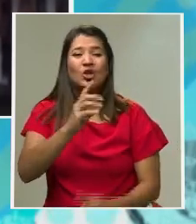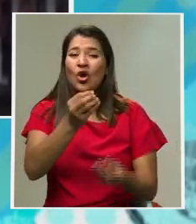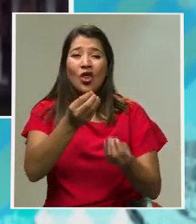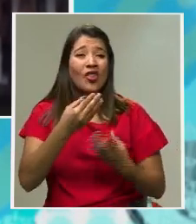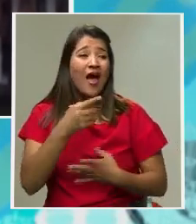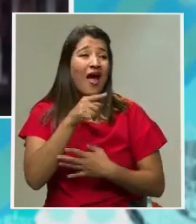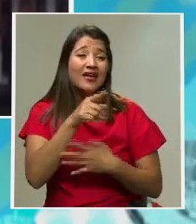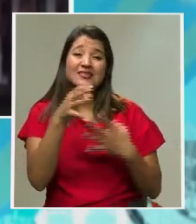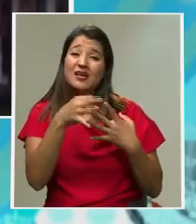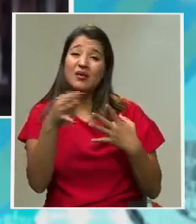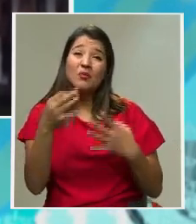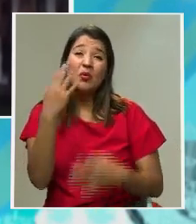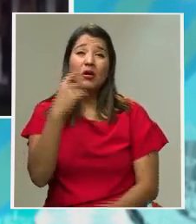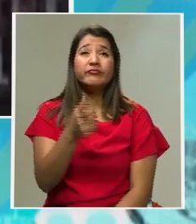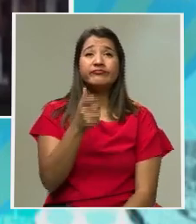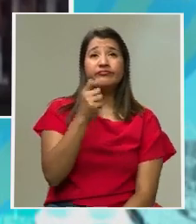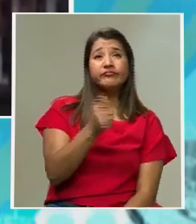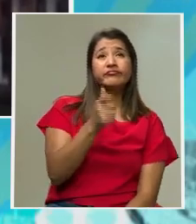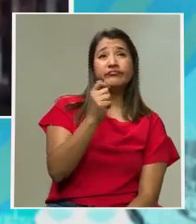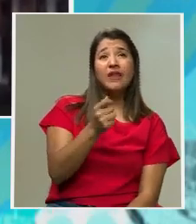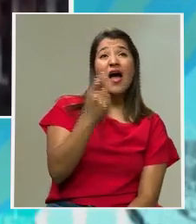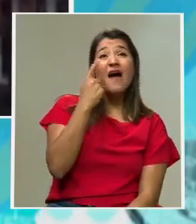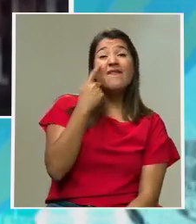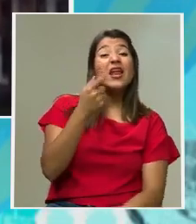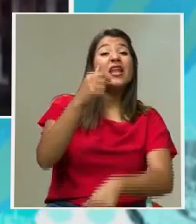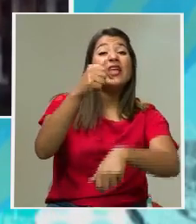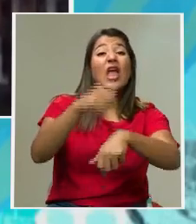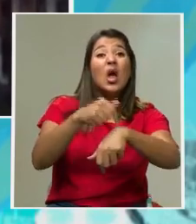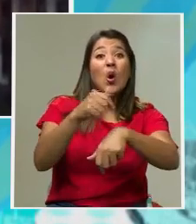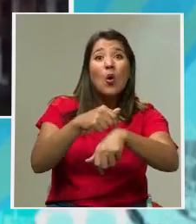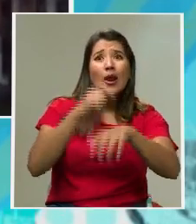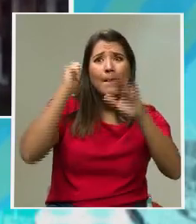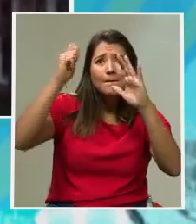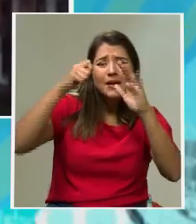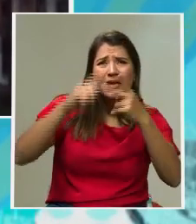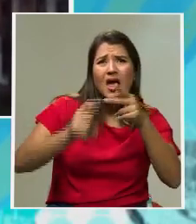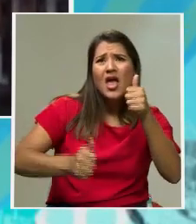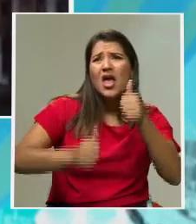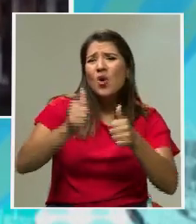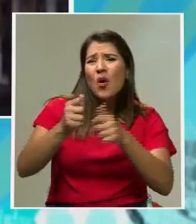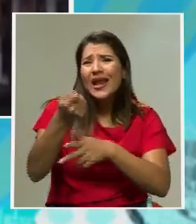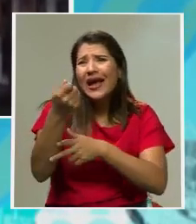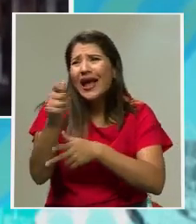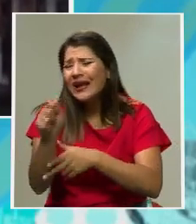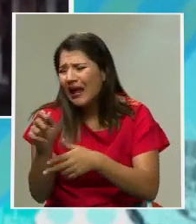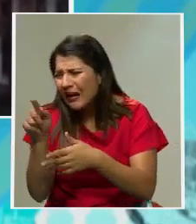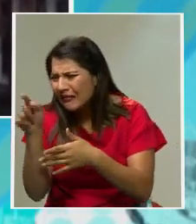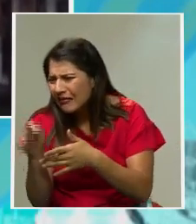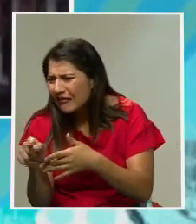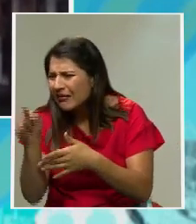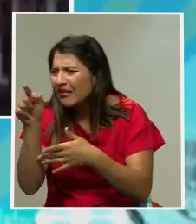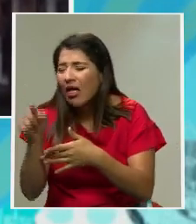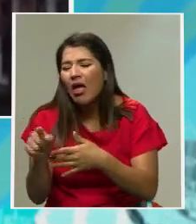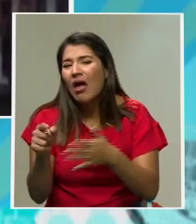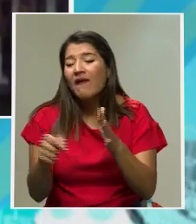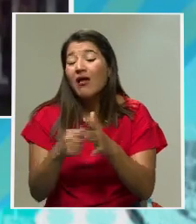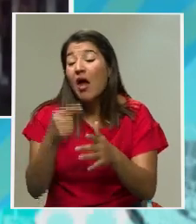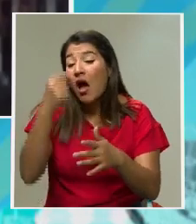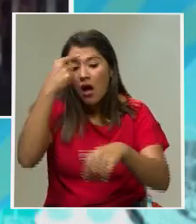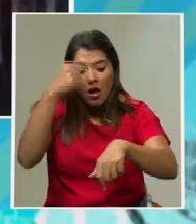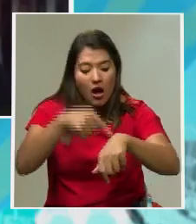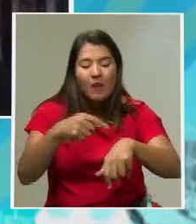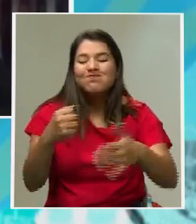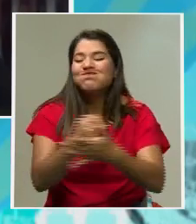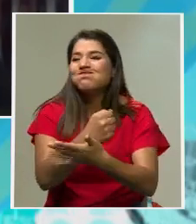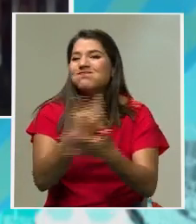ponerse a ver a qué horas daban la película, en cuál canal, el 300 no sé qué. En cambio aquí no. Y claro,